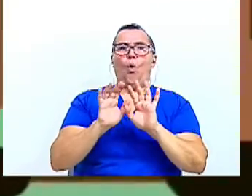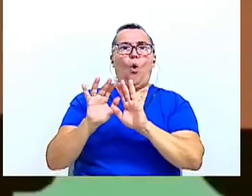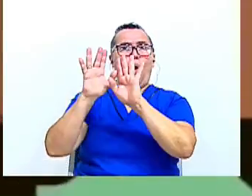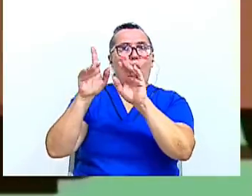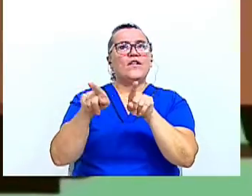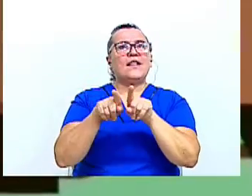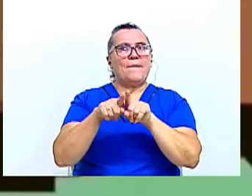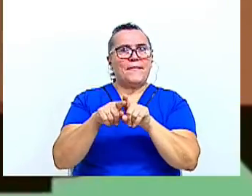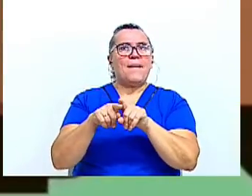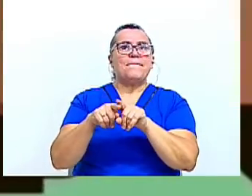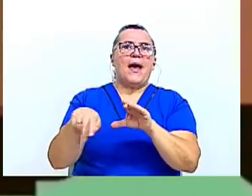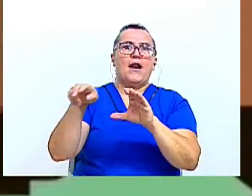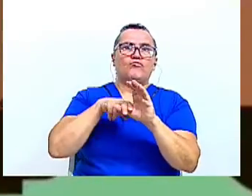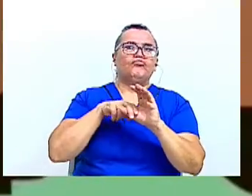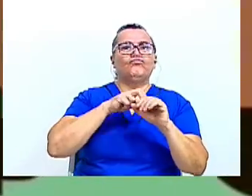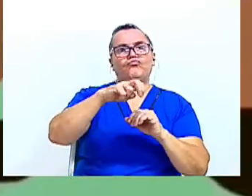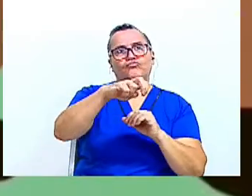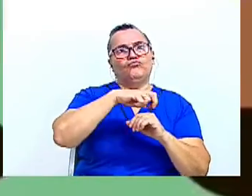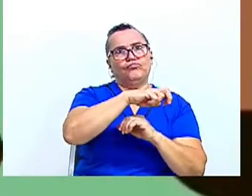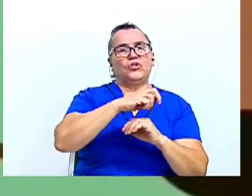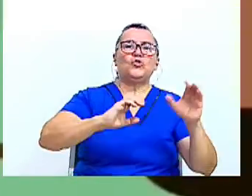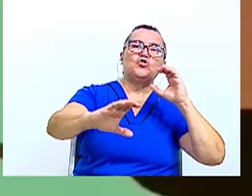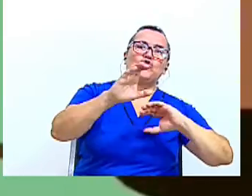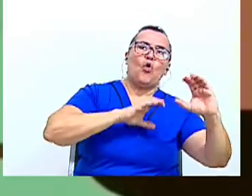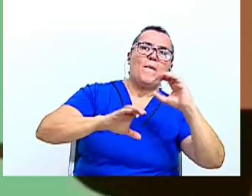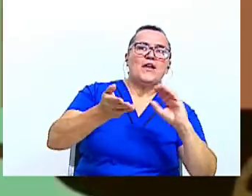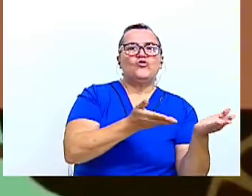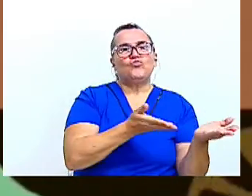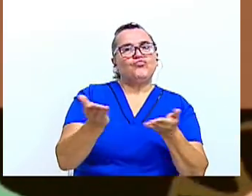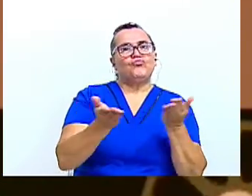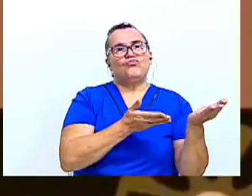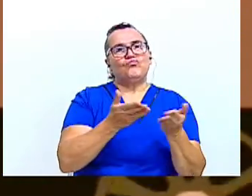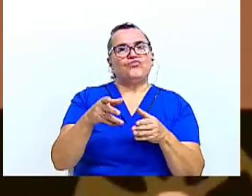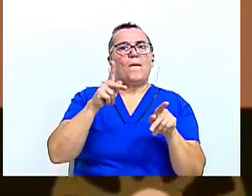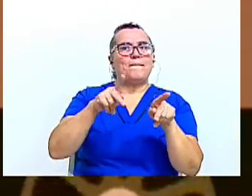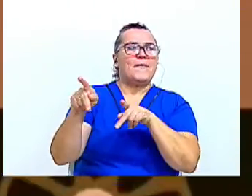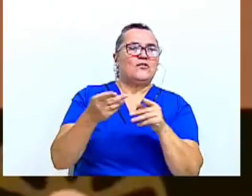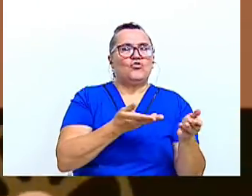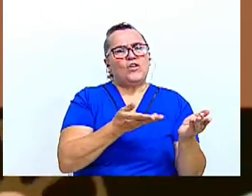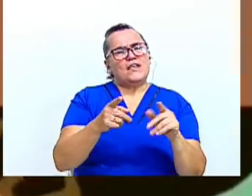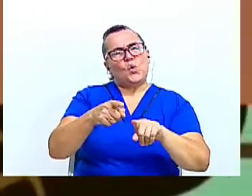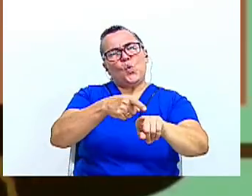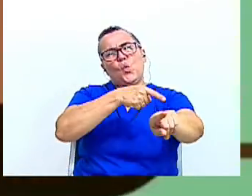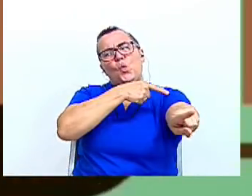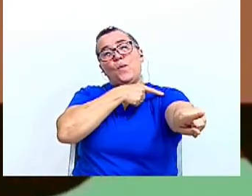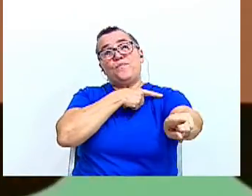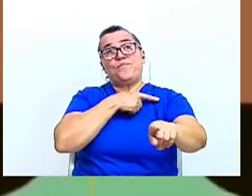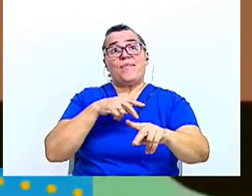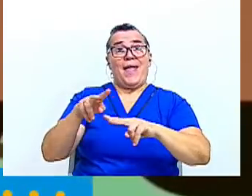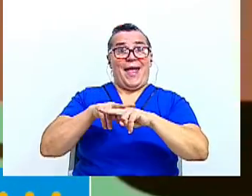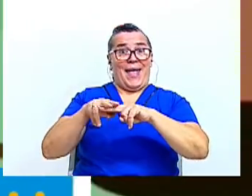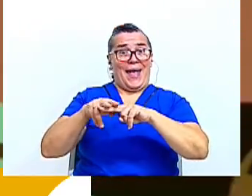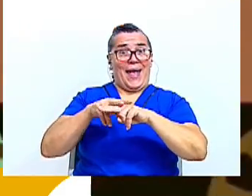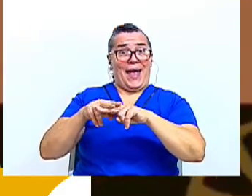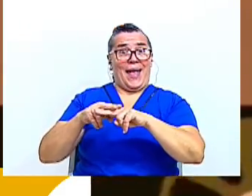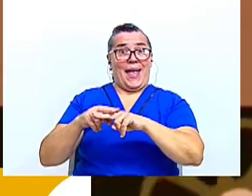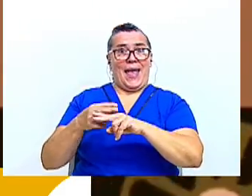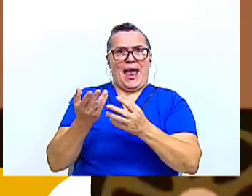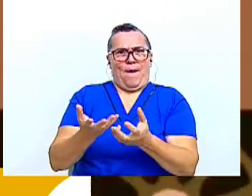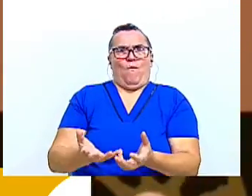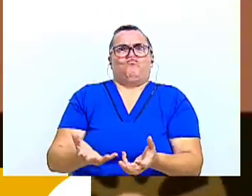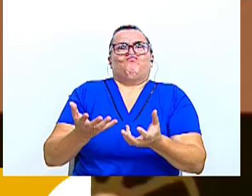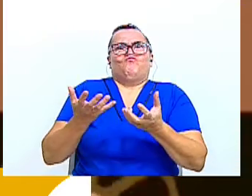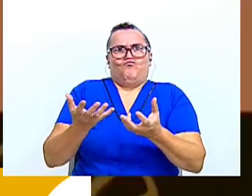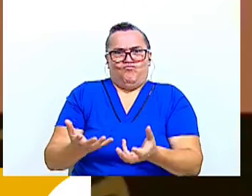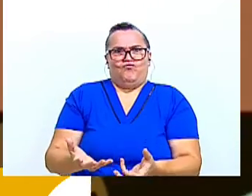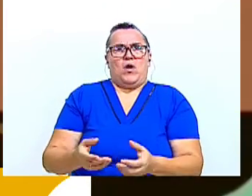para el transporte, facilitando el comercio y el traslado de pasajeros en largas distancias. Los ferrocarriles podían transportar elementos pesados